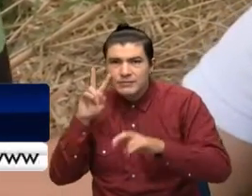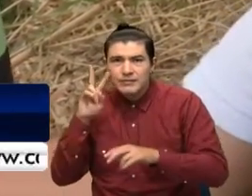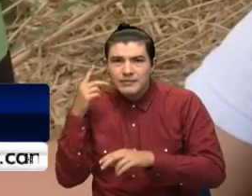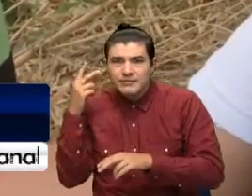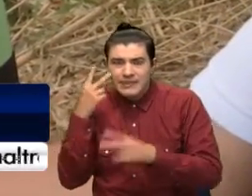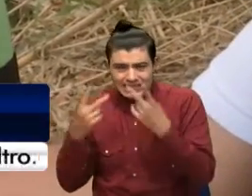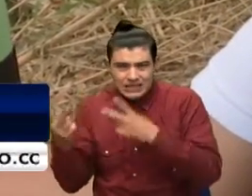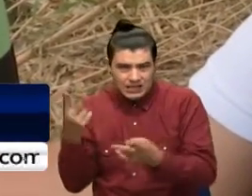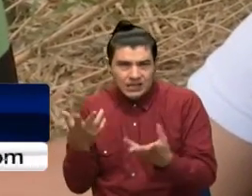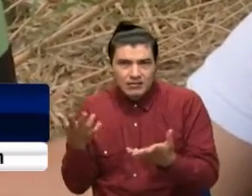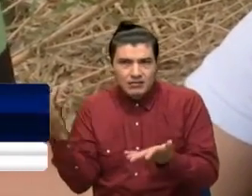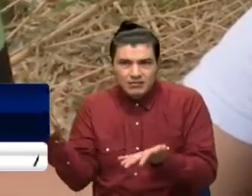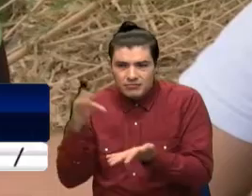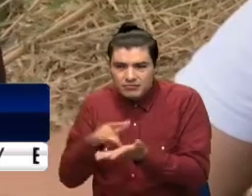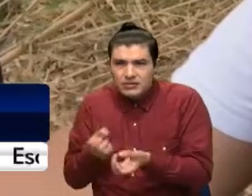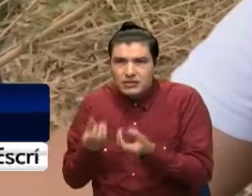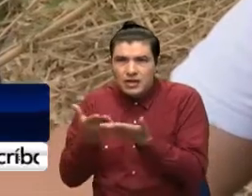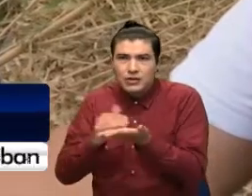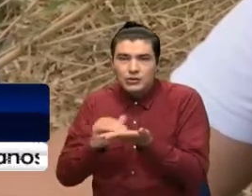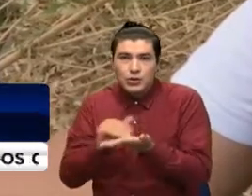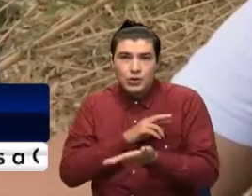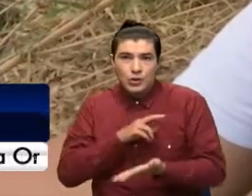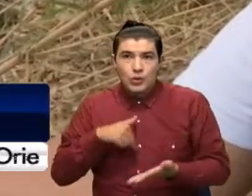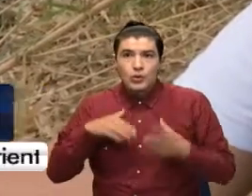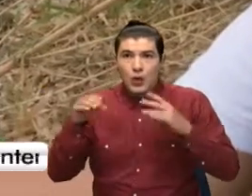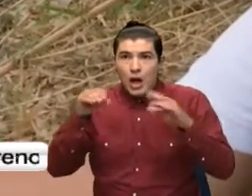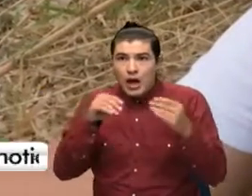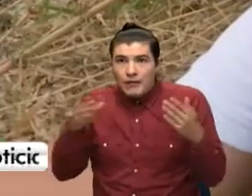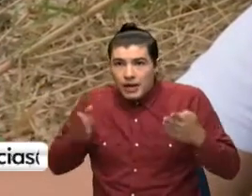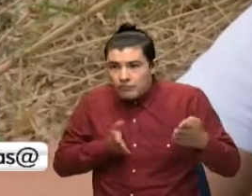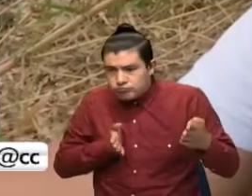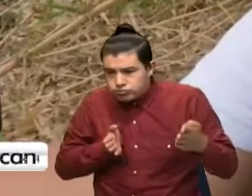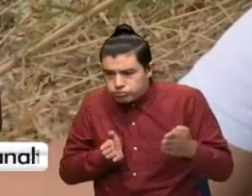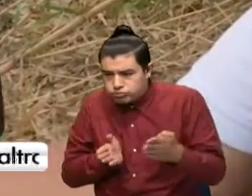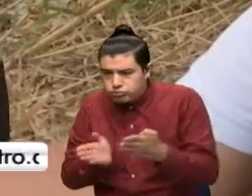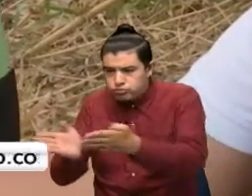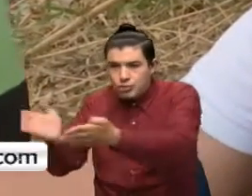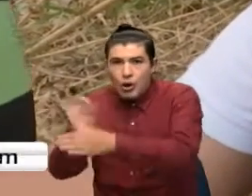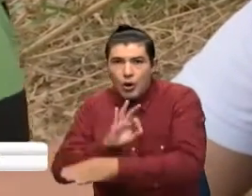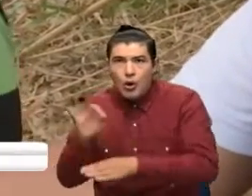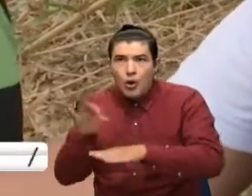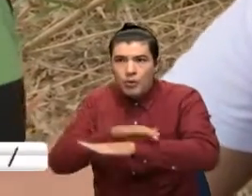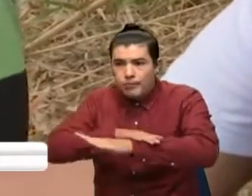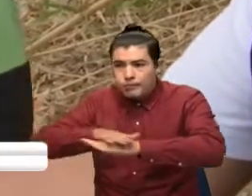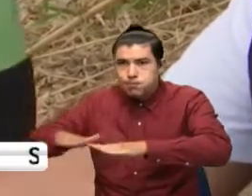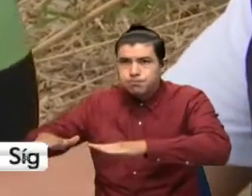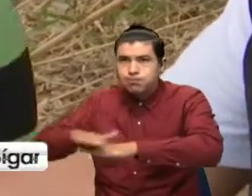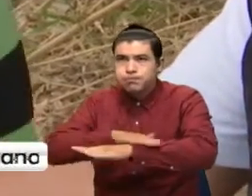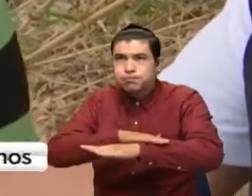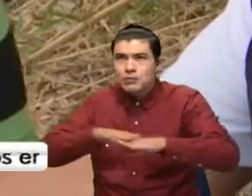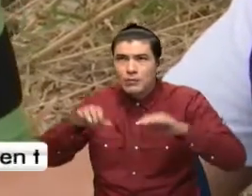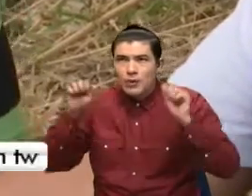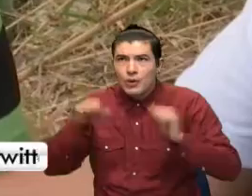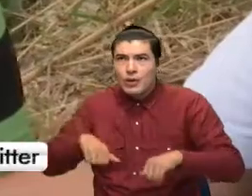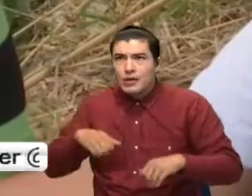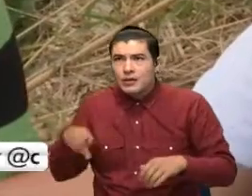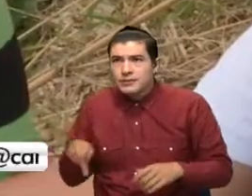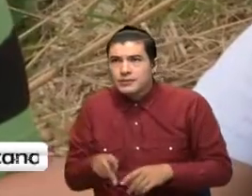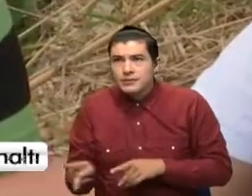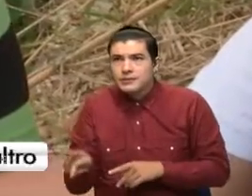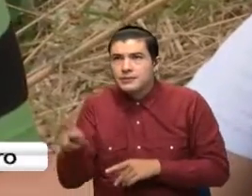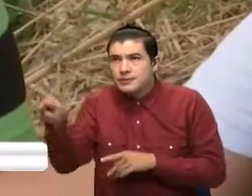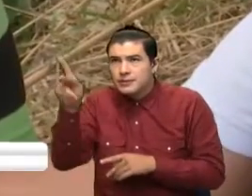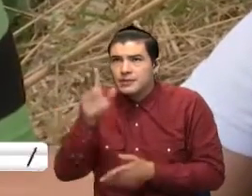propondríamos pues habla de una canalización o por lo menos que se le eche el piso aquí en esta parte para que pueda seguir circulando